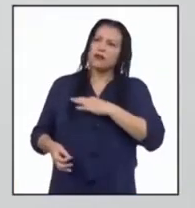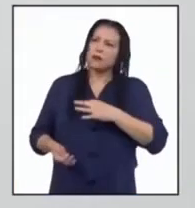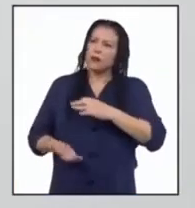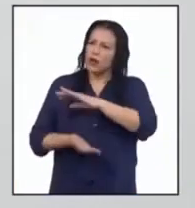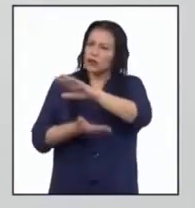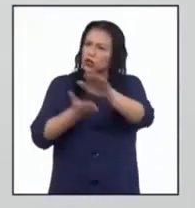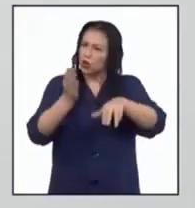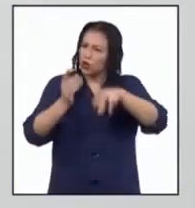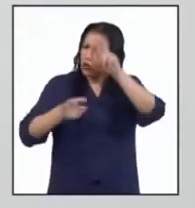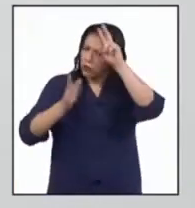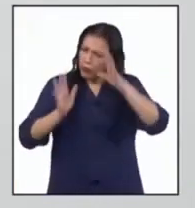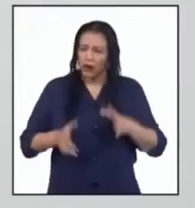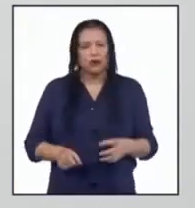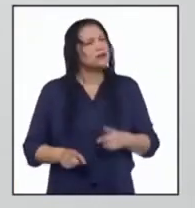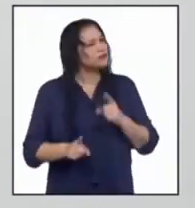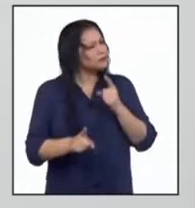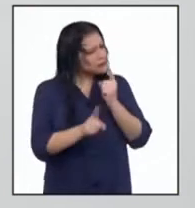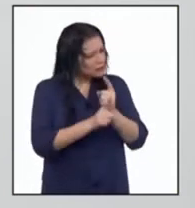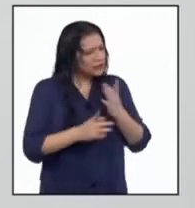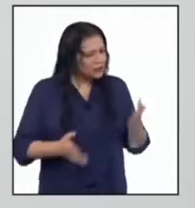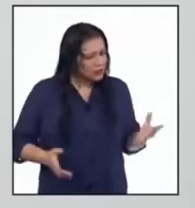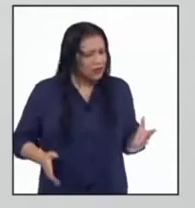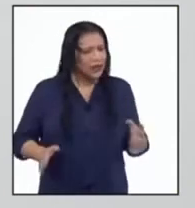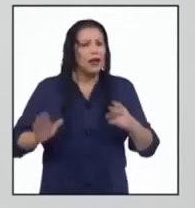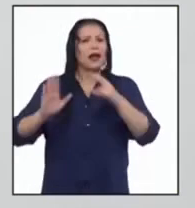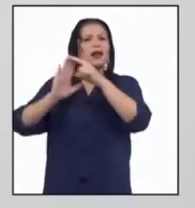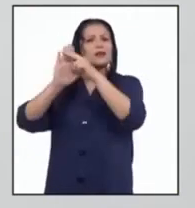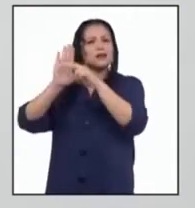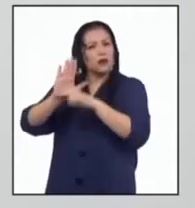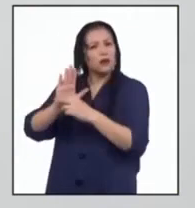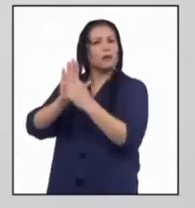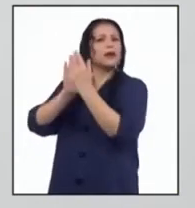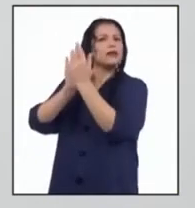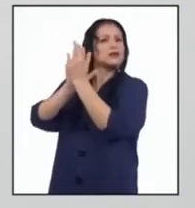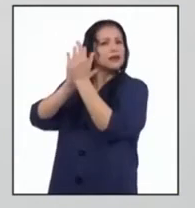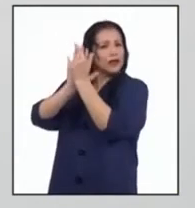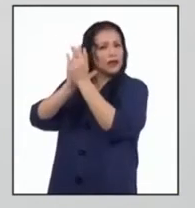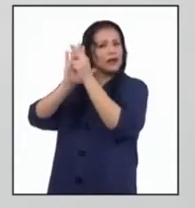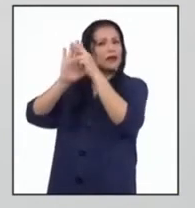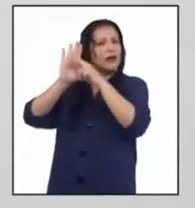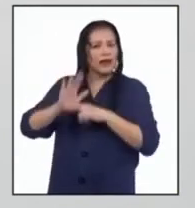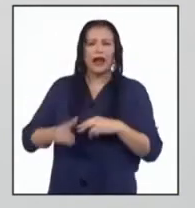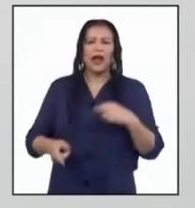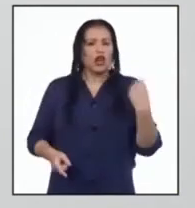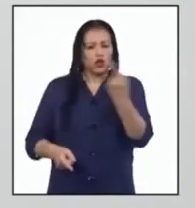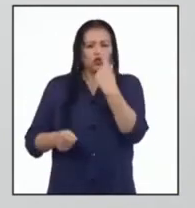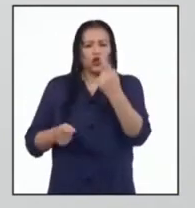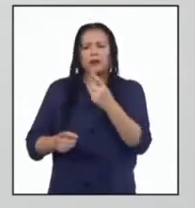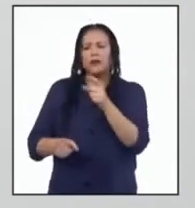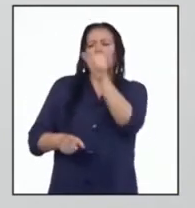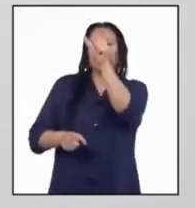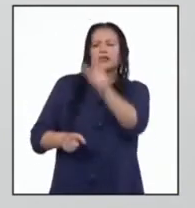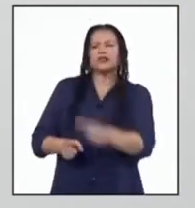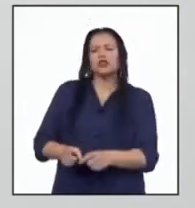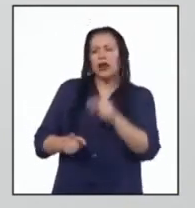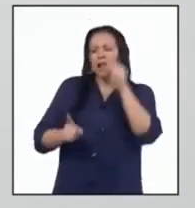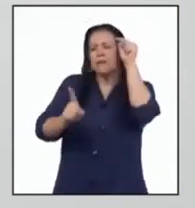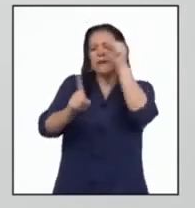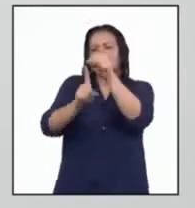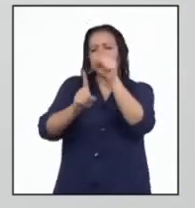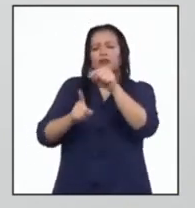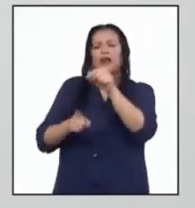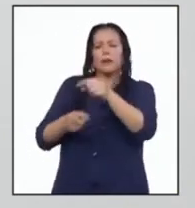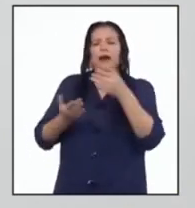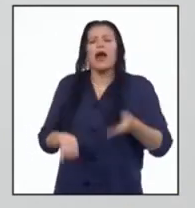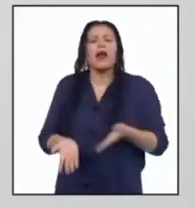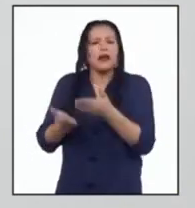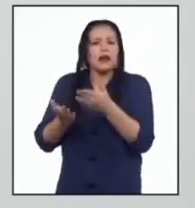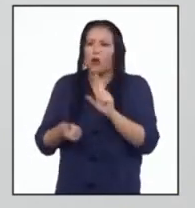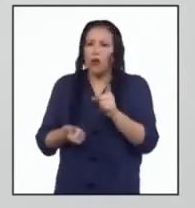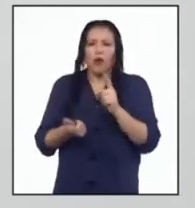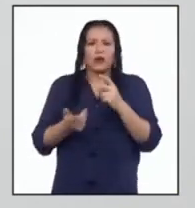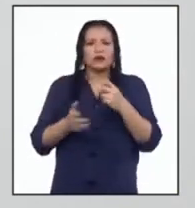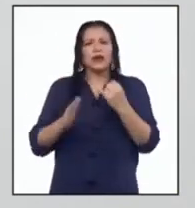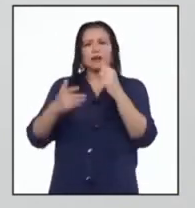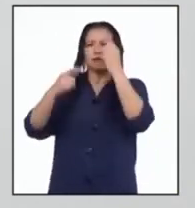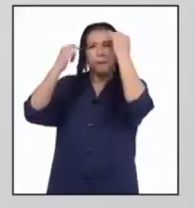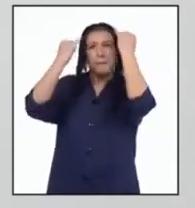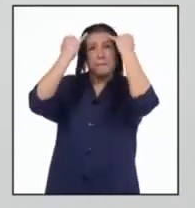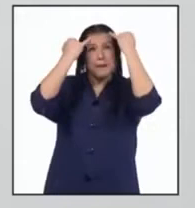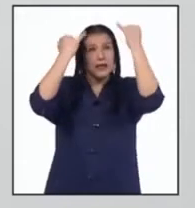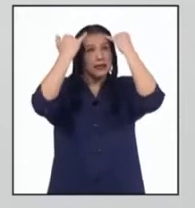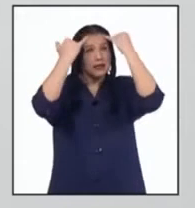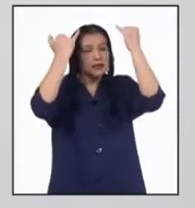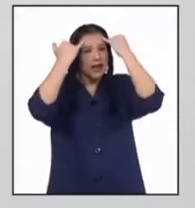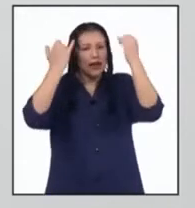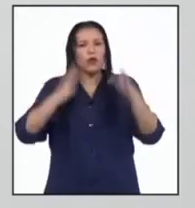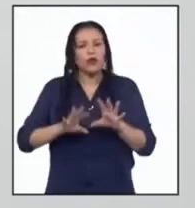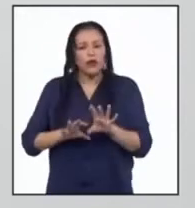Pues las leyes o normas no están hechas para alguien específico. Han sido diseñadas a partir